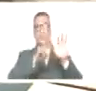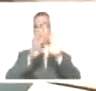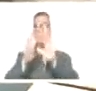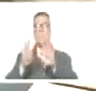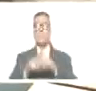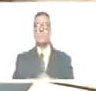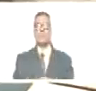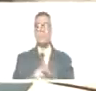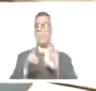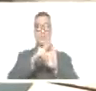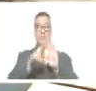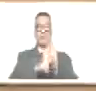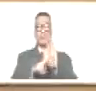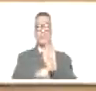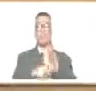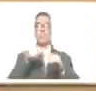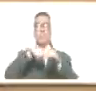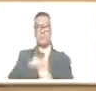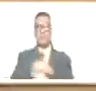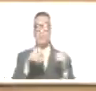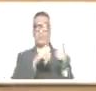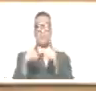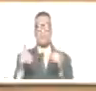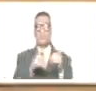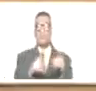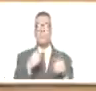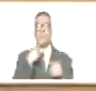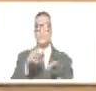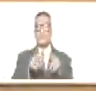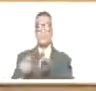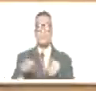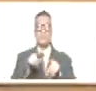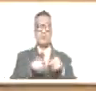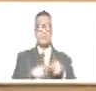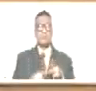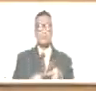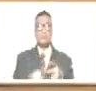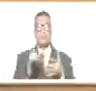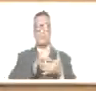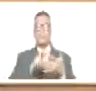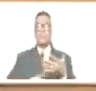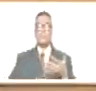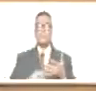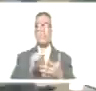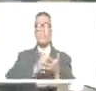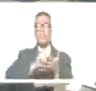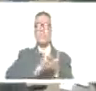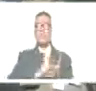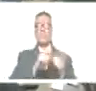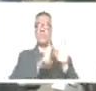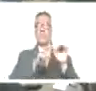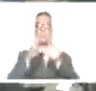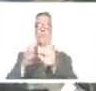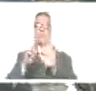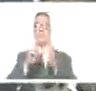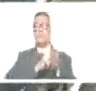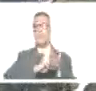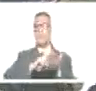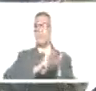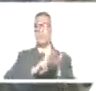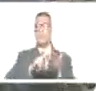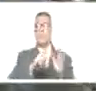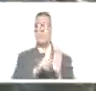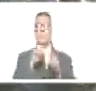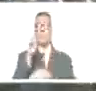reglamento de interior y debate. Ciudadana secretaria, sírvase por favor dar lectura al artículo 79 del reglamento interior y de debate de la Asamblea